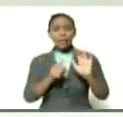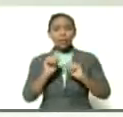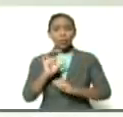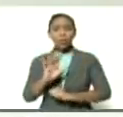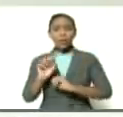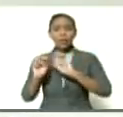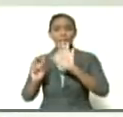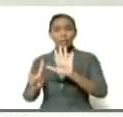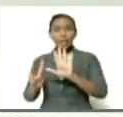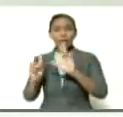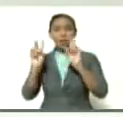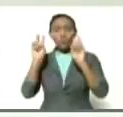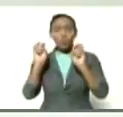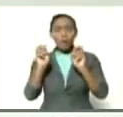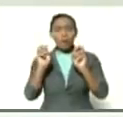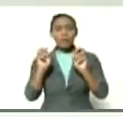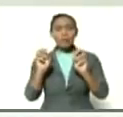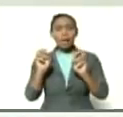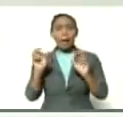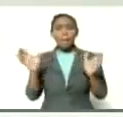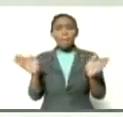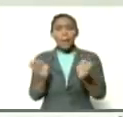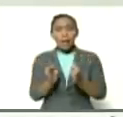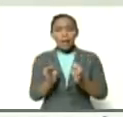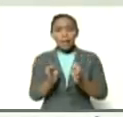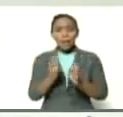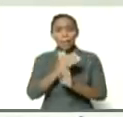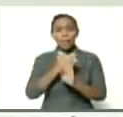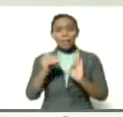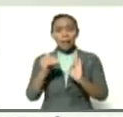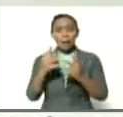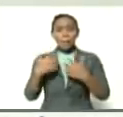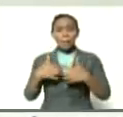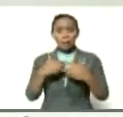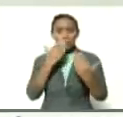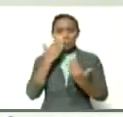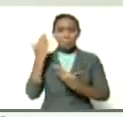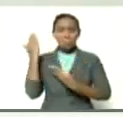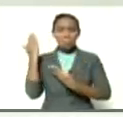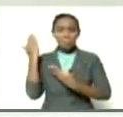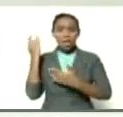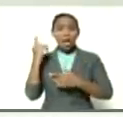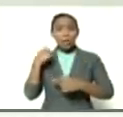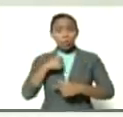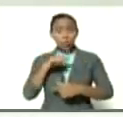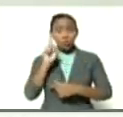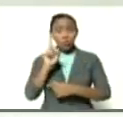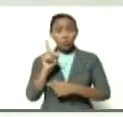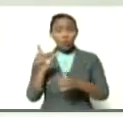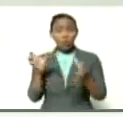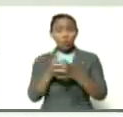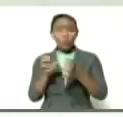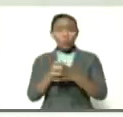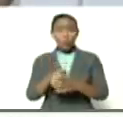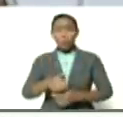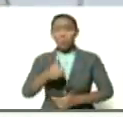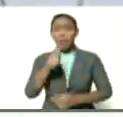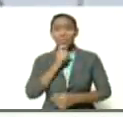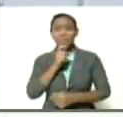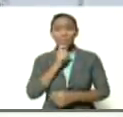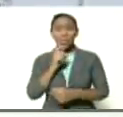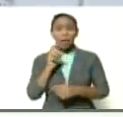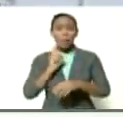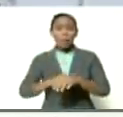7.657 nuevas pequeñas y medianas empresas. Lo estamos viendo. Ustedes saben que uno de los sectores excepcionados en el momento